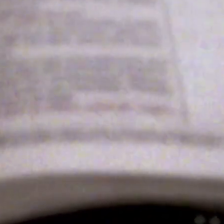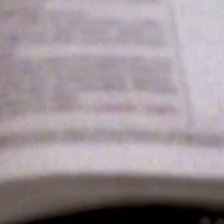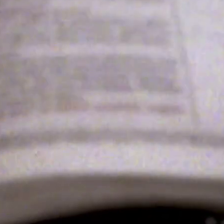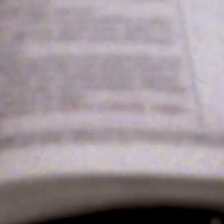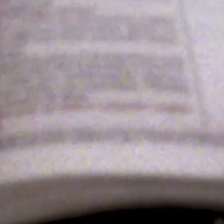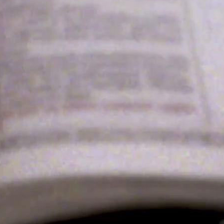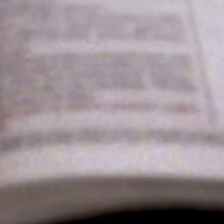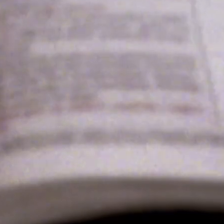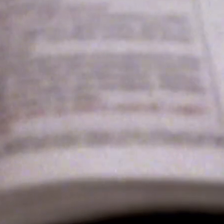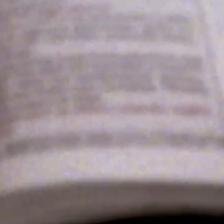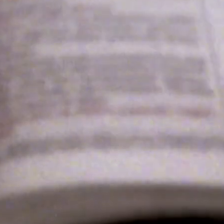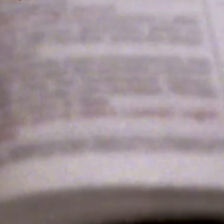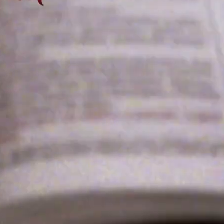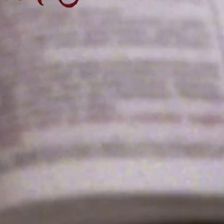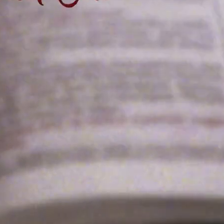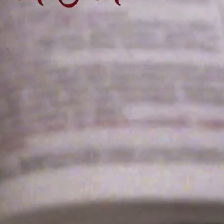te pienso.